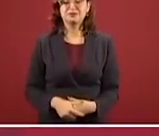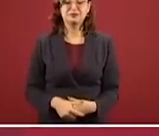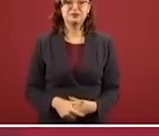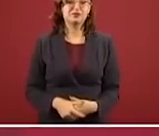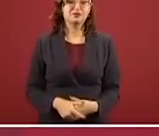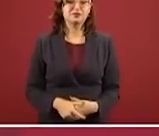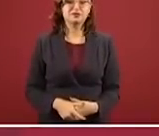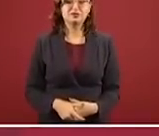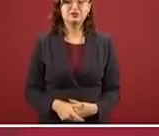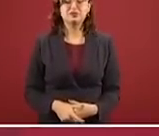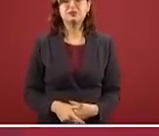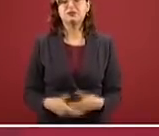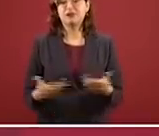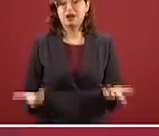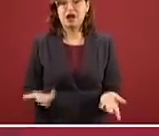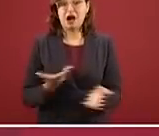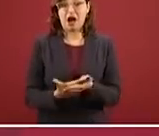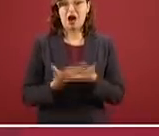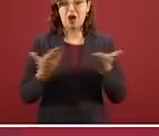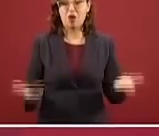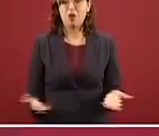nosotros en la agenda